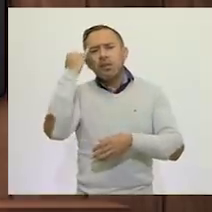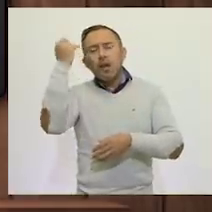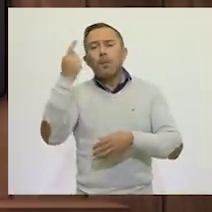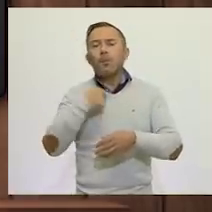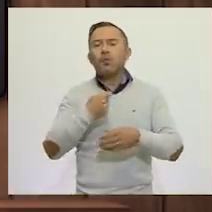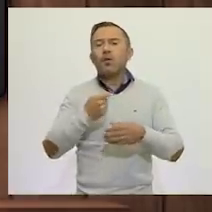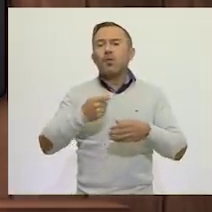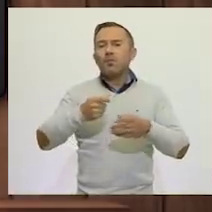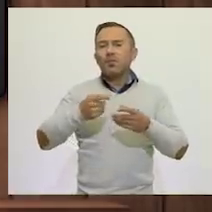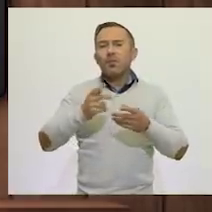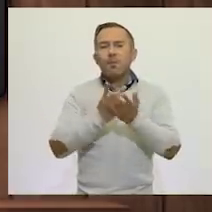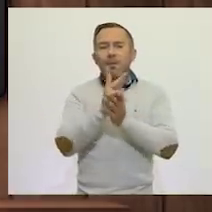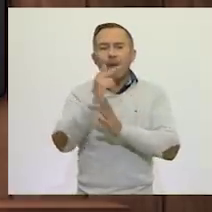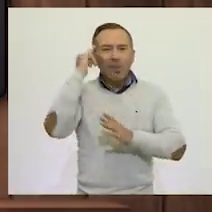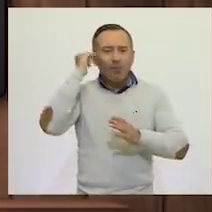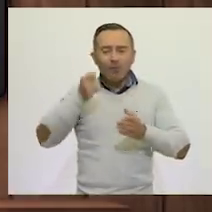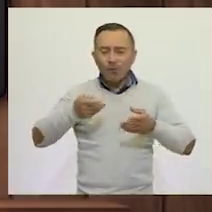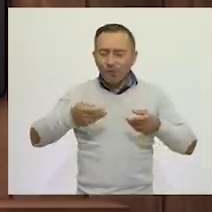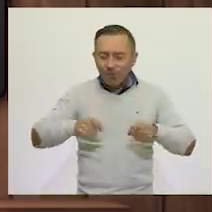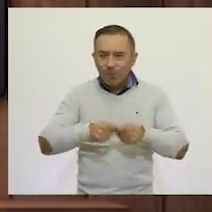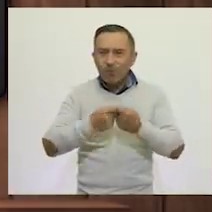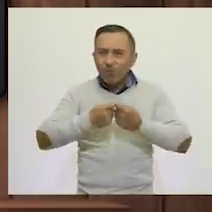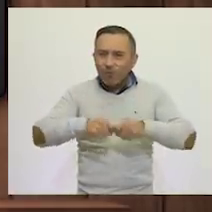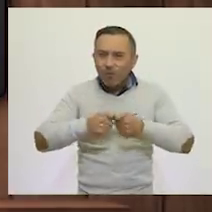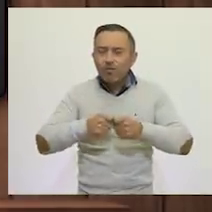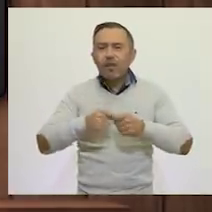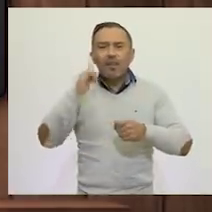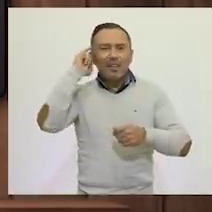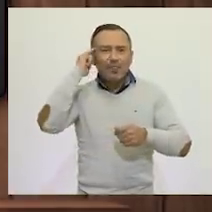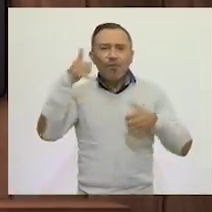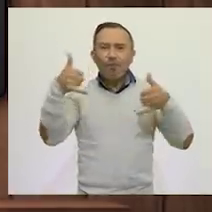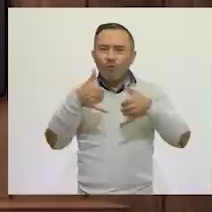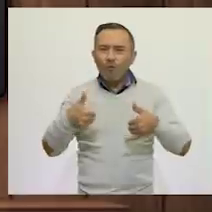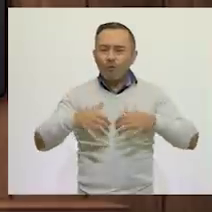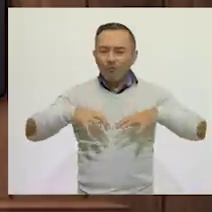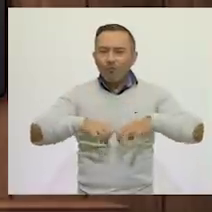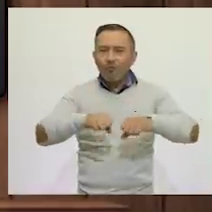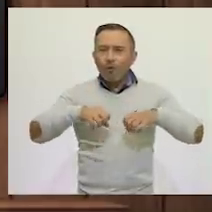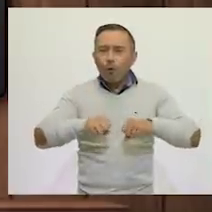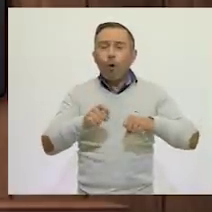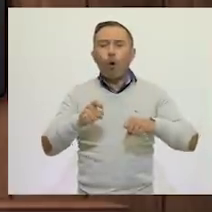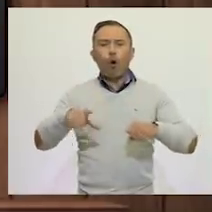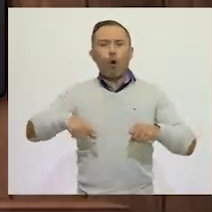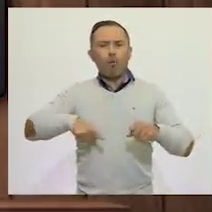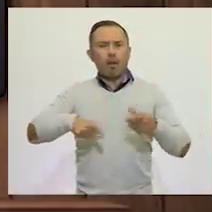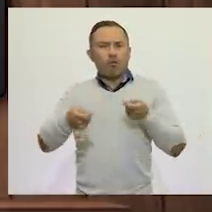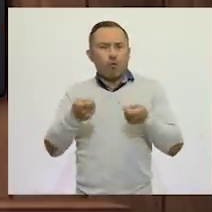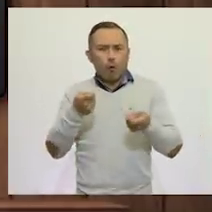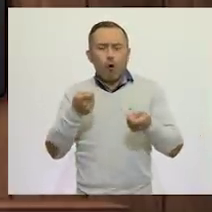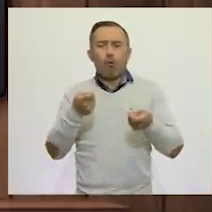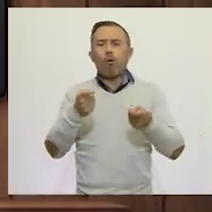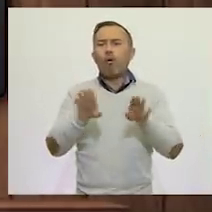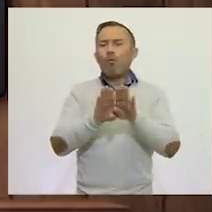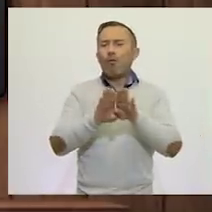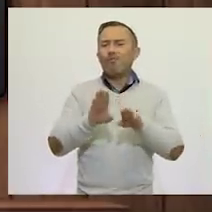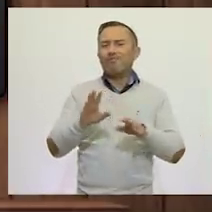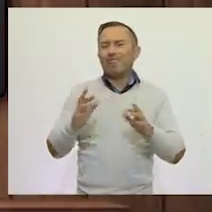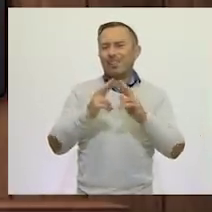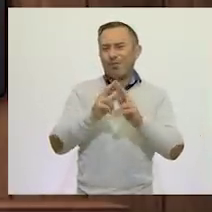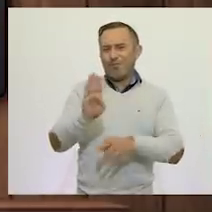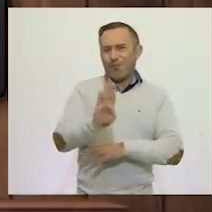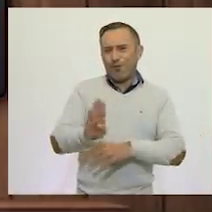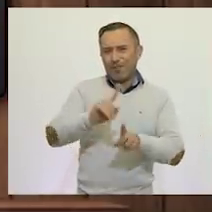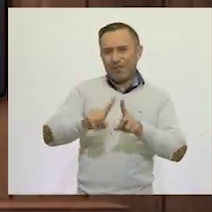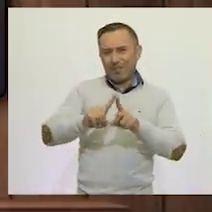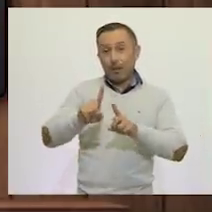la alfarería o el comercio, y los primeros gobernantes y líderes espirituales. Había suficiente humedad para la agricultura,